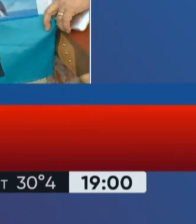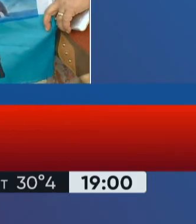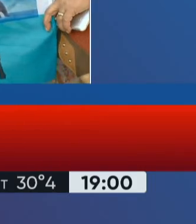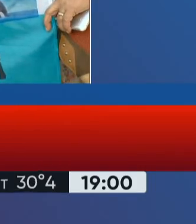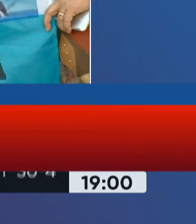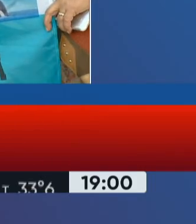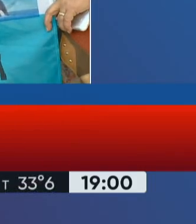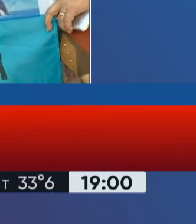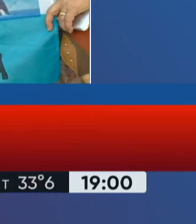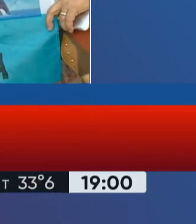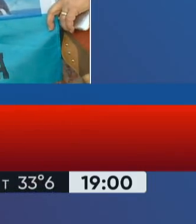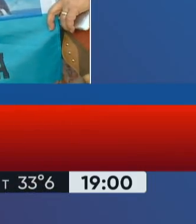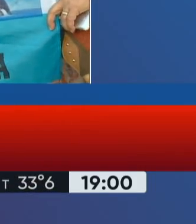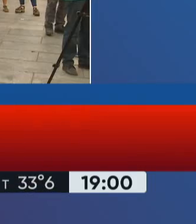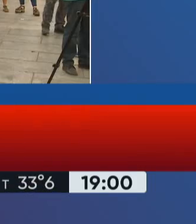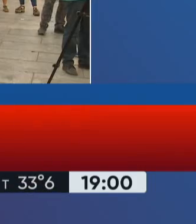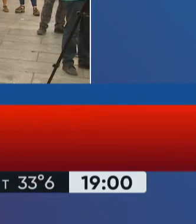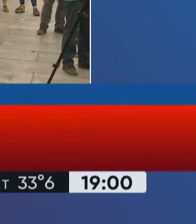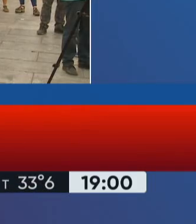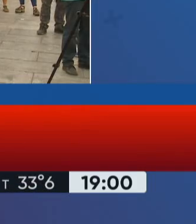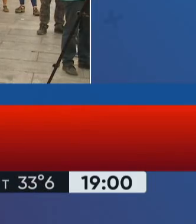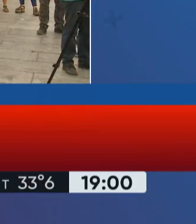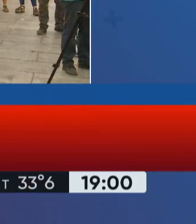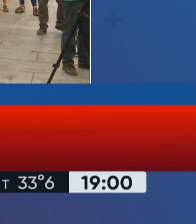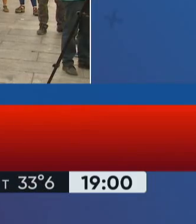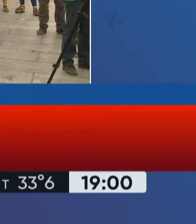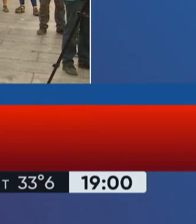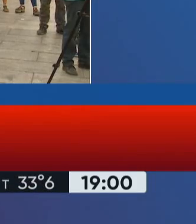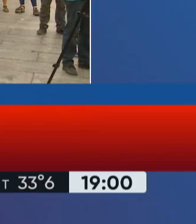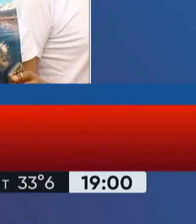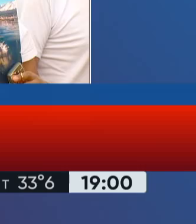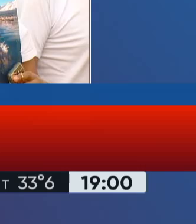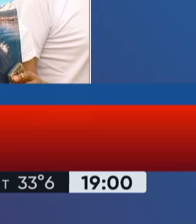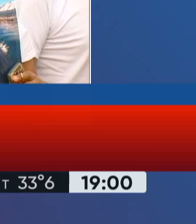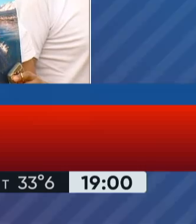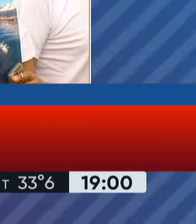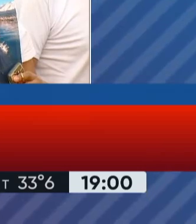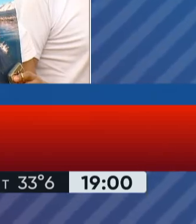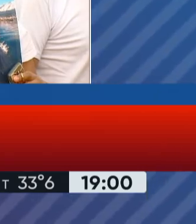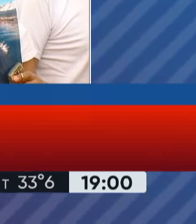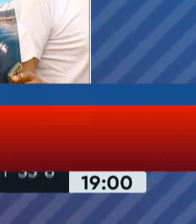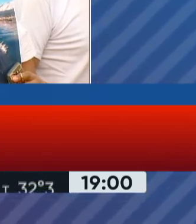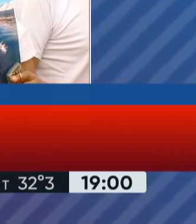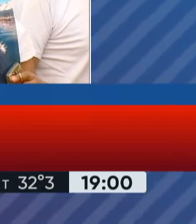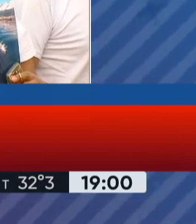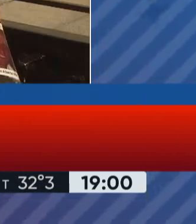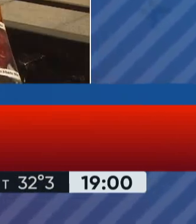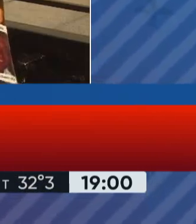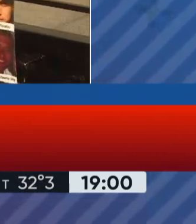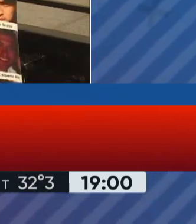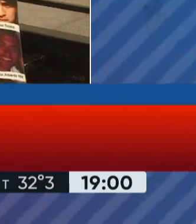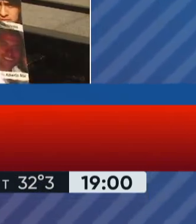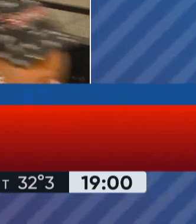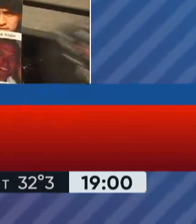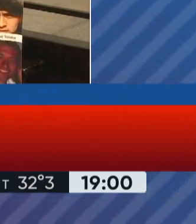Imágenes del día en Dolores, imágenes de la indagatoria esperada, imágenes de la indagatoria que no fue. Así es, y